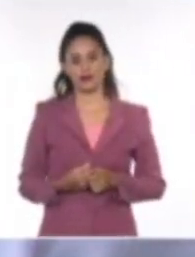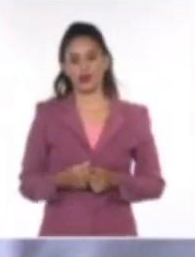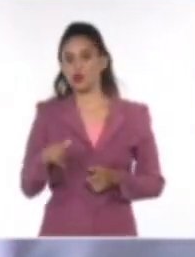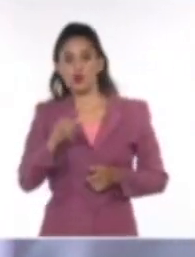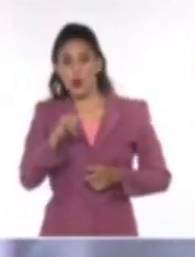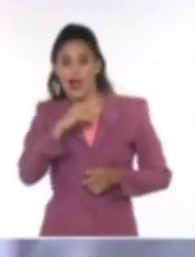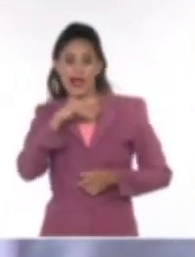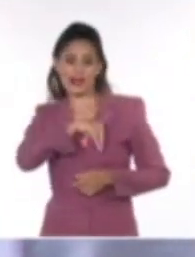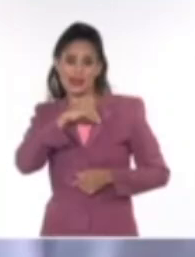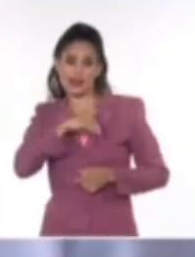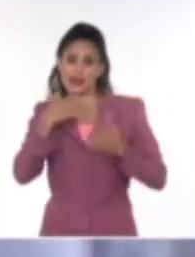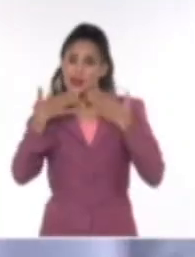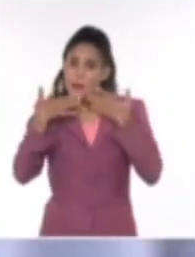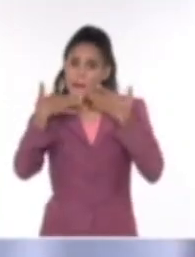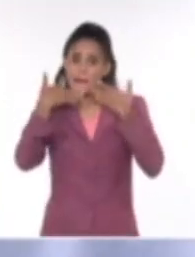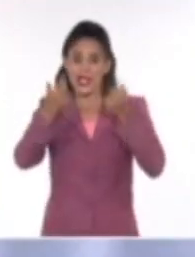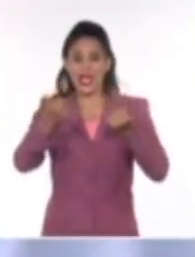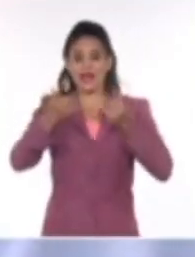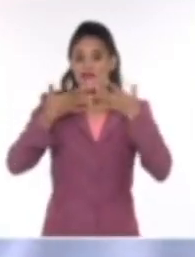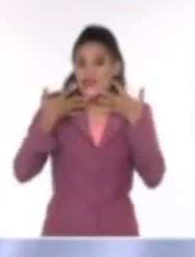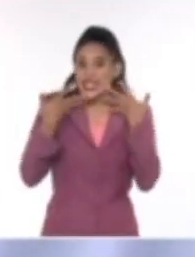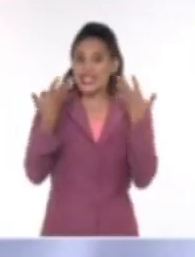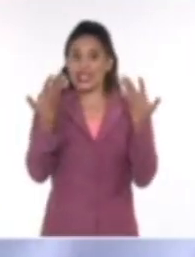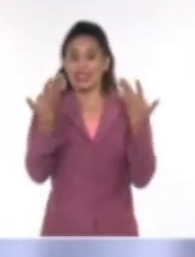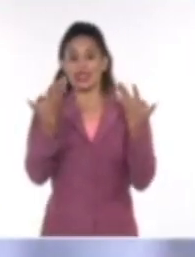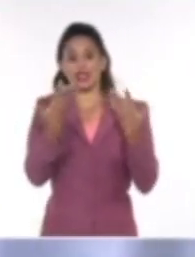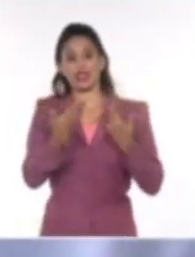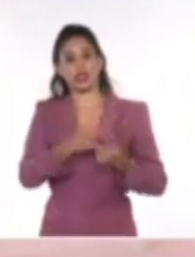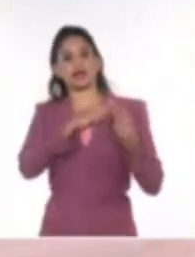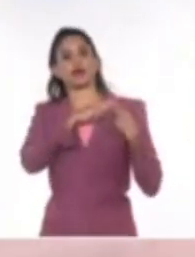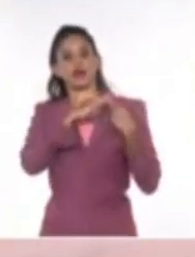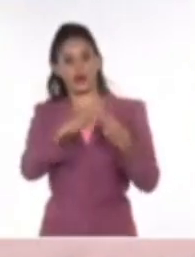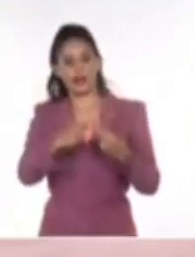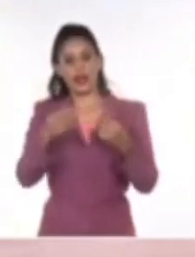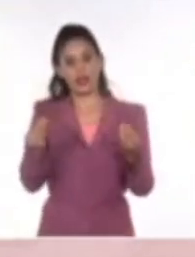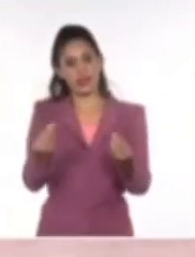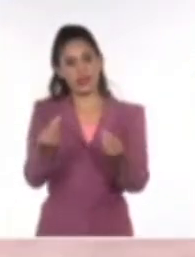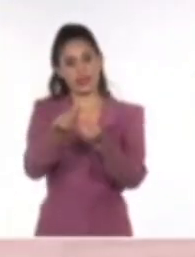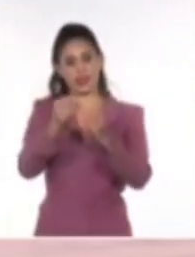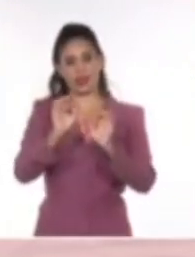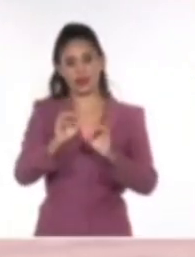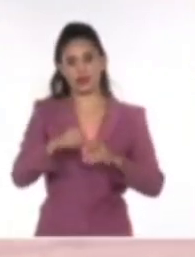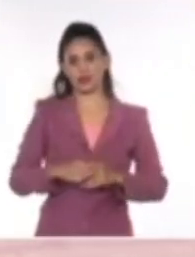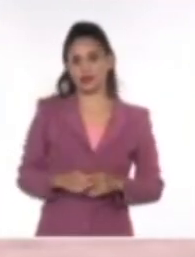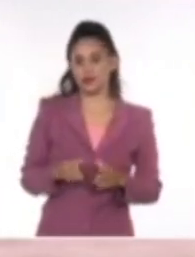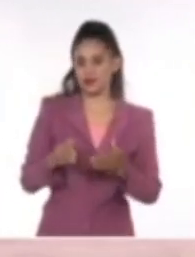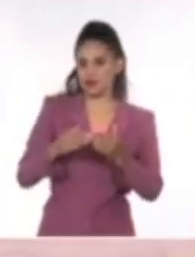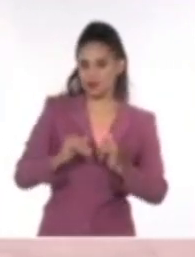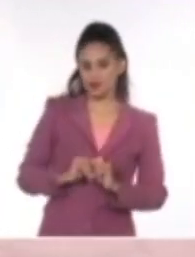sentir que tienen una responsabilidad en la sociedad. Emilio Urquiza y Maybeline Matamoros, Canal.